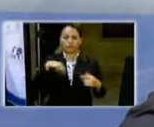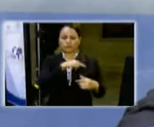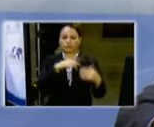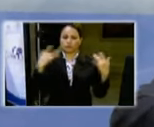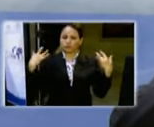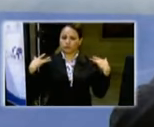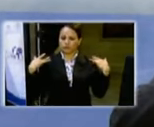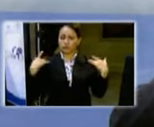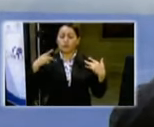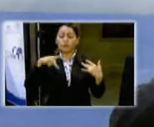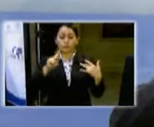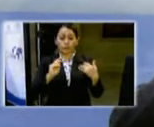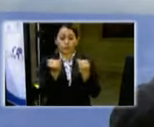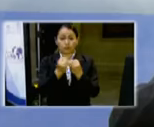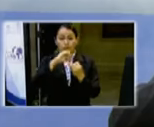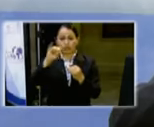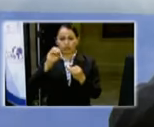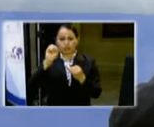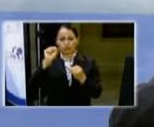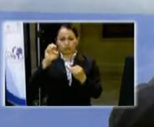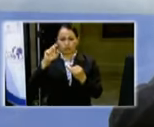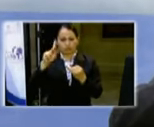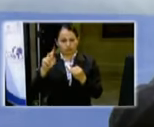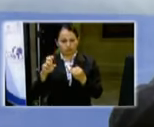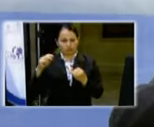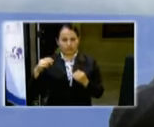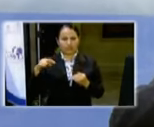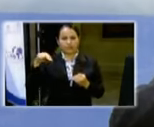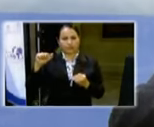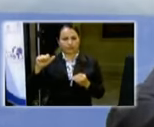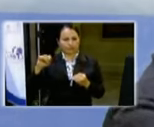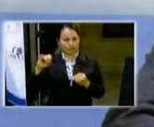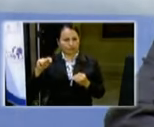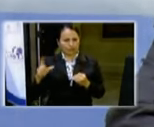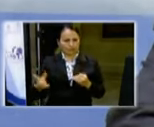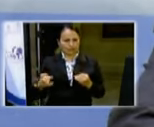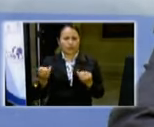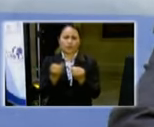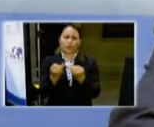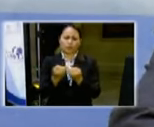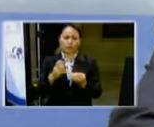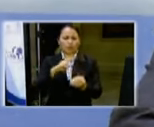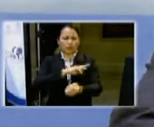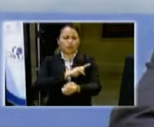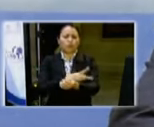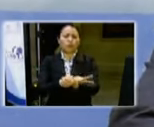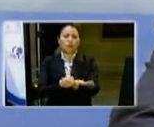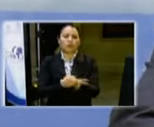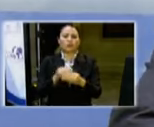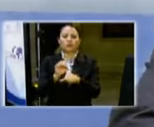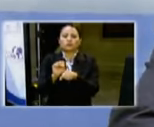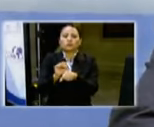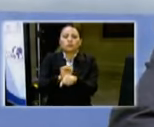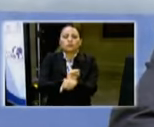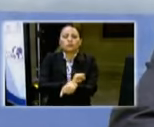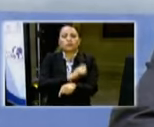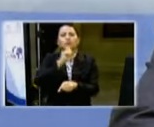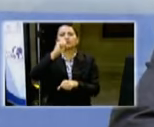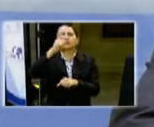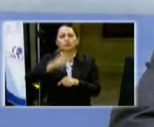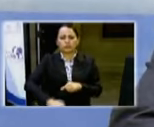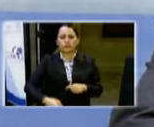¿qué tal, dice Joseph Nye y Robert Keohane, respecto del poder blando? Y el poder blando son todas